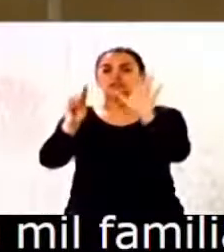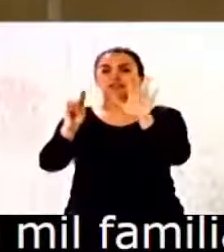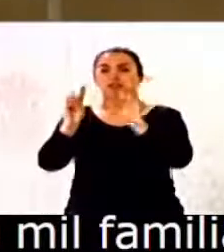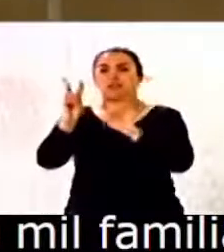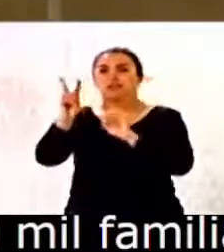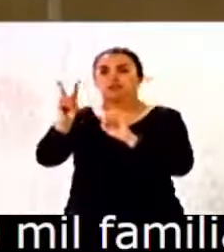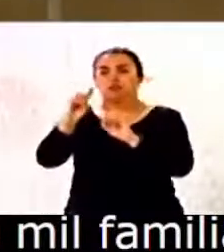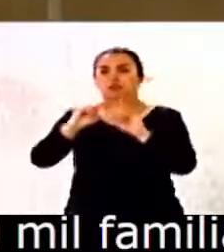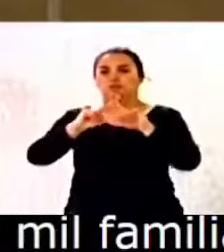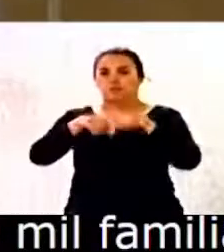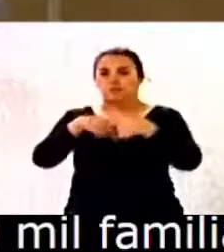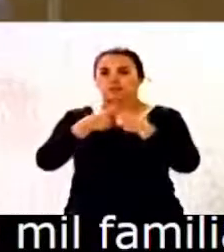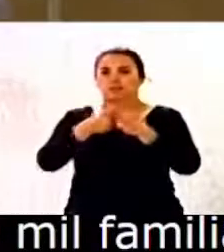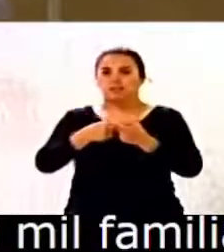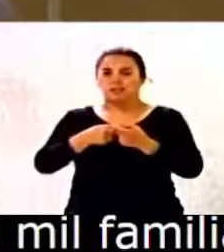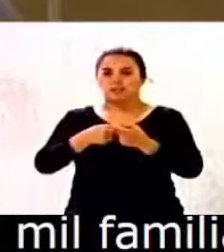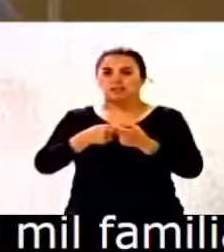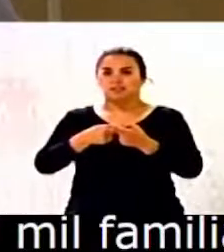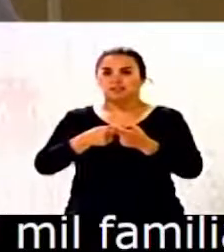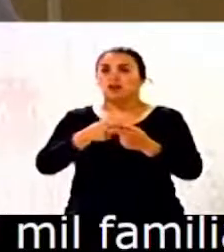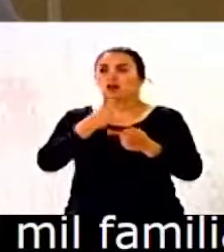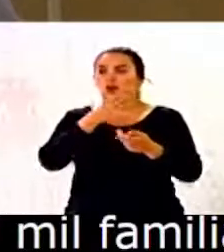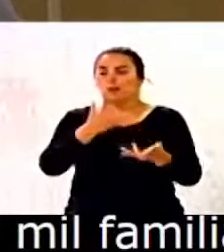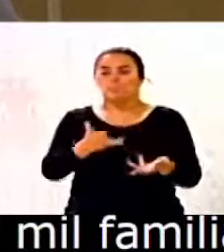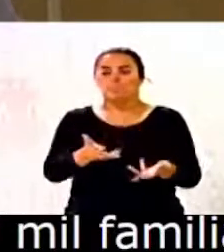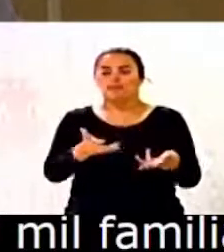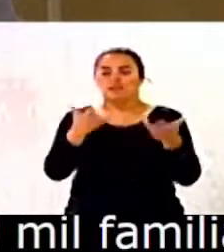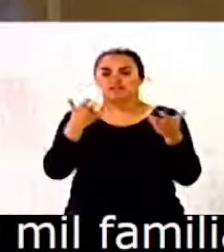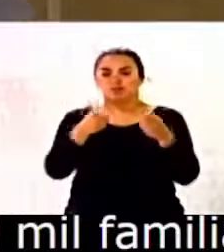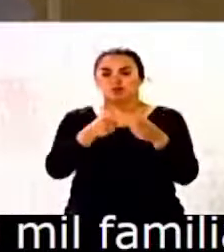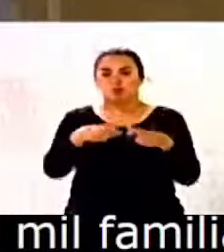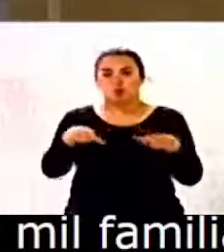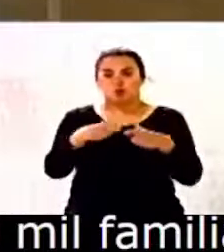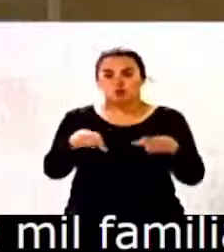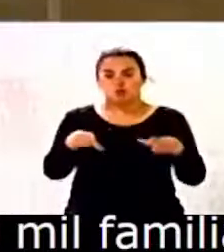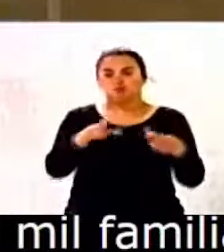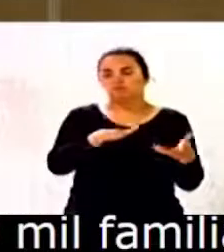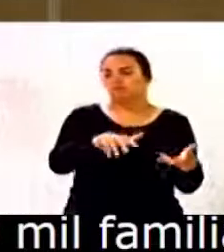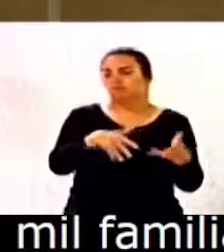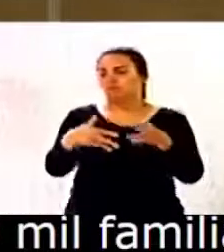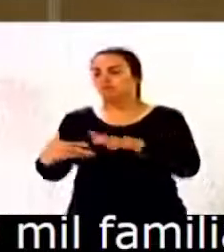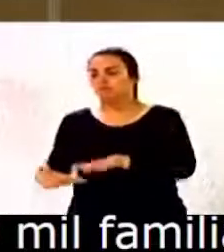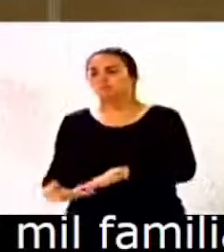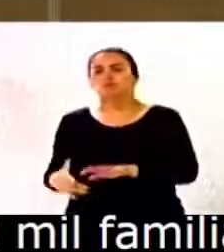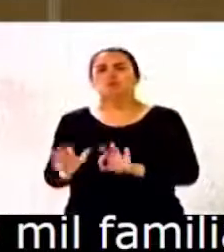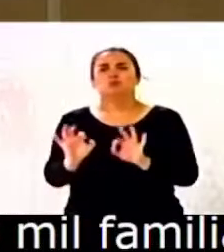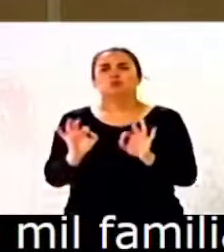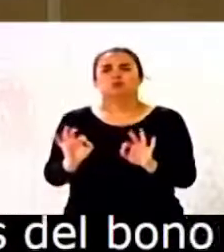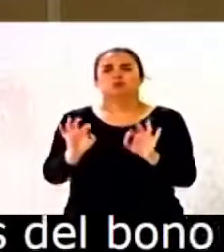65.862 familias las que son beneficiarias del bono a exactamente